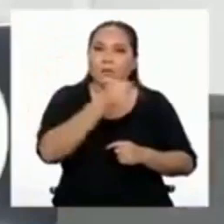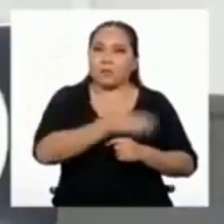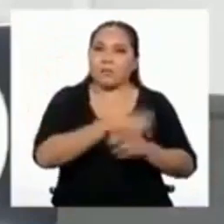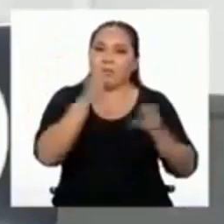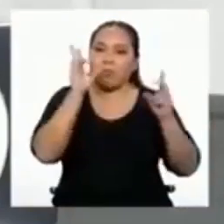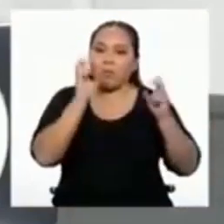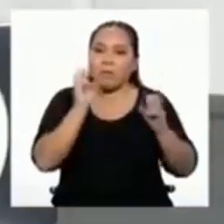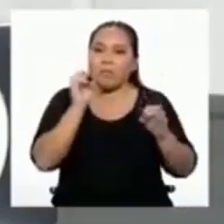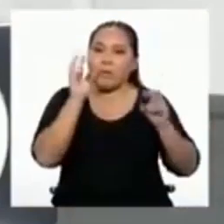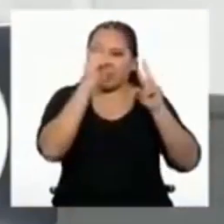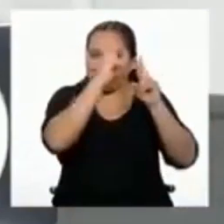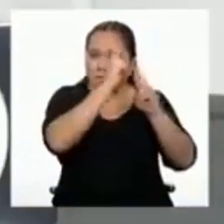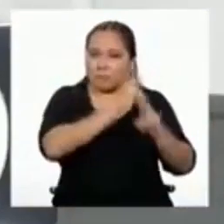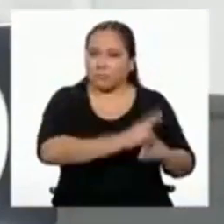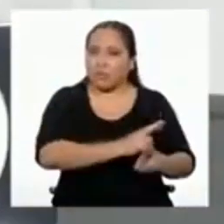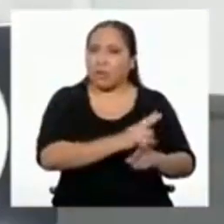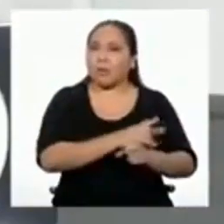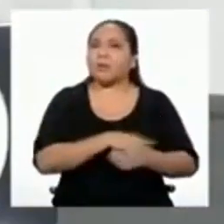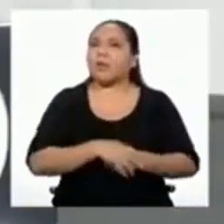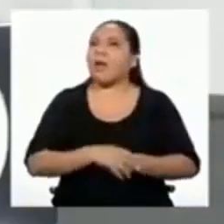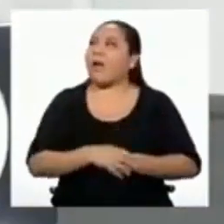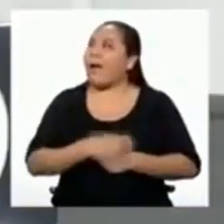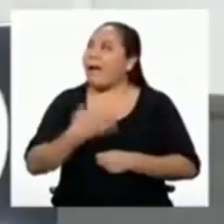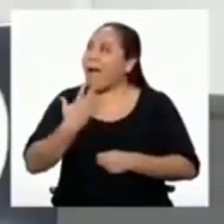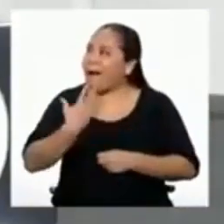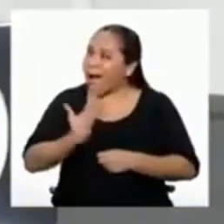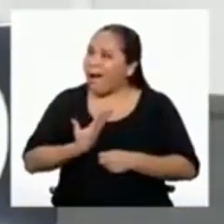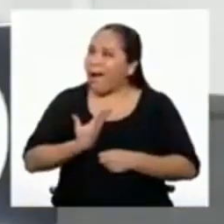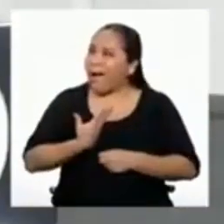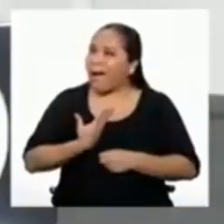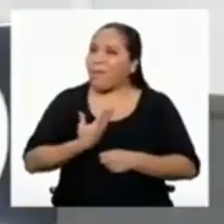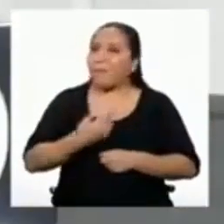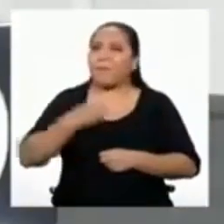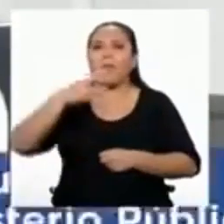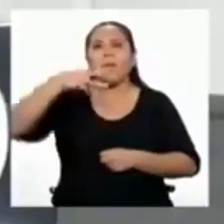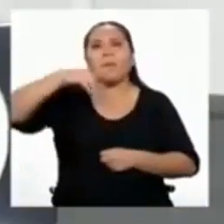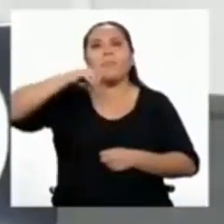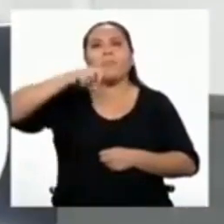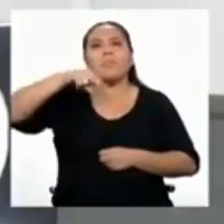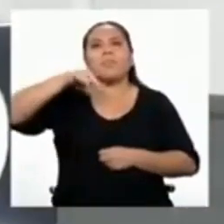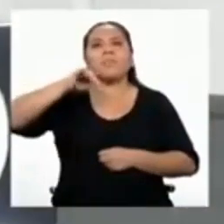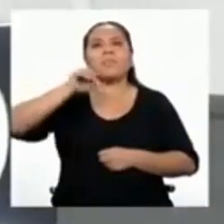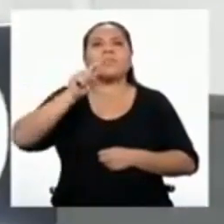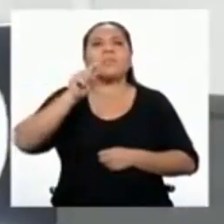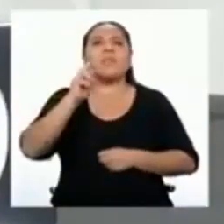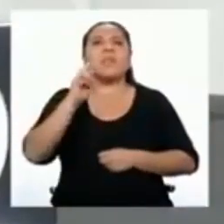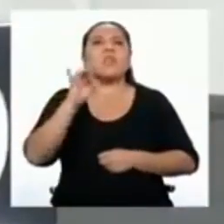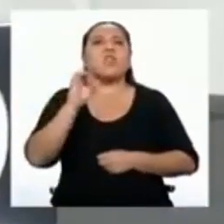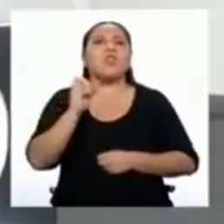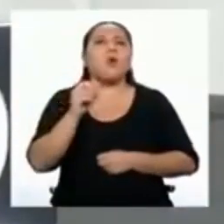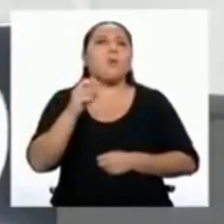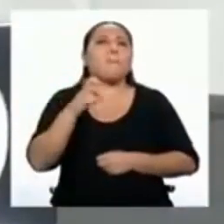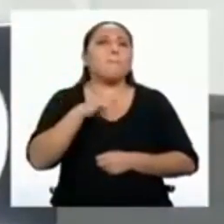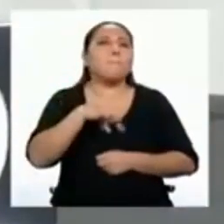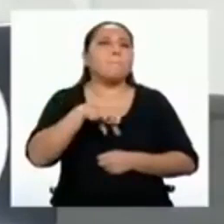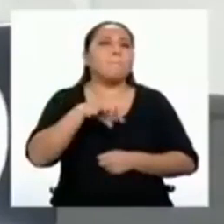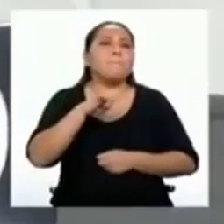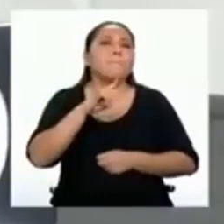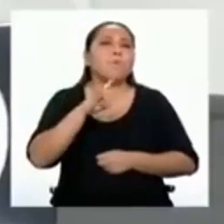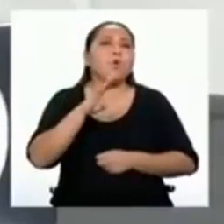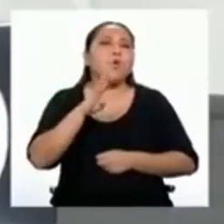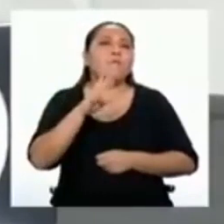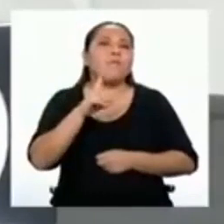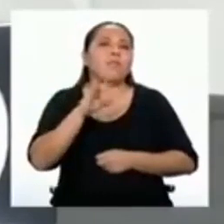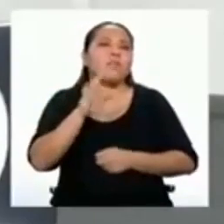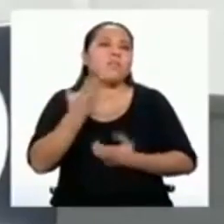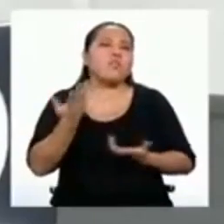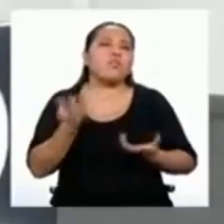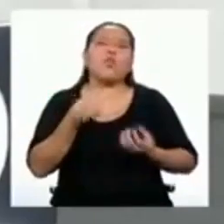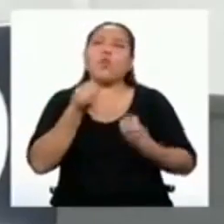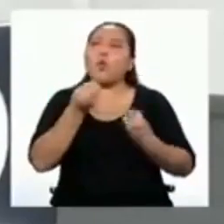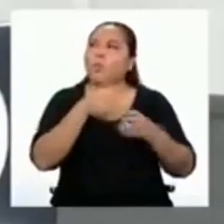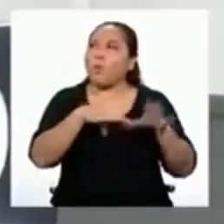tema. ¡Wow! ¿Y qué hay del Ministerio Público? ¿Ellos cómo hacen para que nuestros derechos se sigan cumpliendo en ese estado